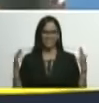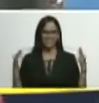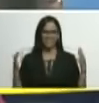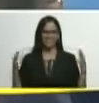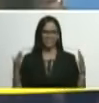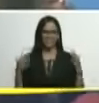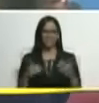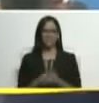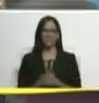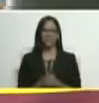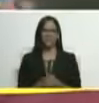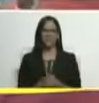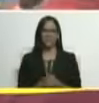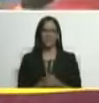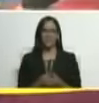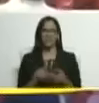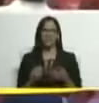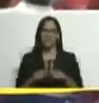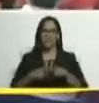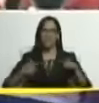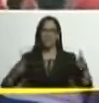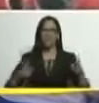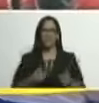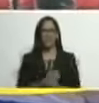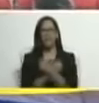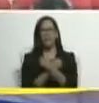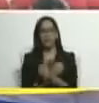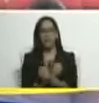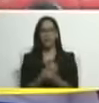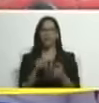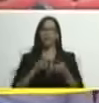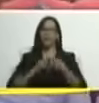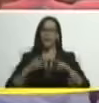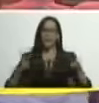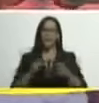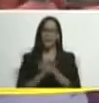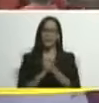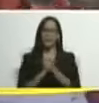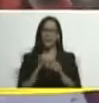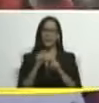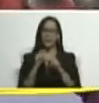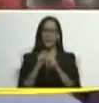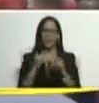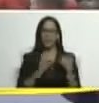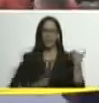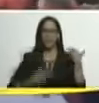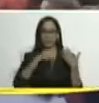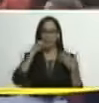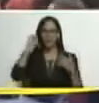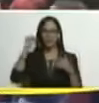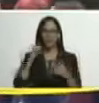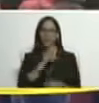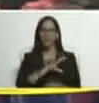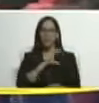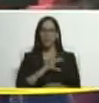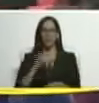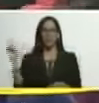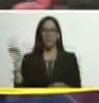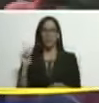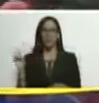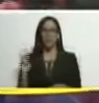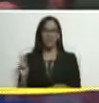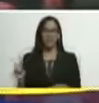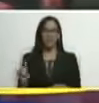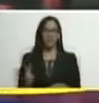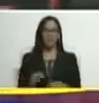Efusivas y cargadas de cariño, de paz, de amistad, las palabras del presidente Nicolás Maduro a la delegación de Vietnam. Este acto de